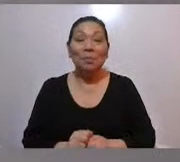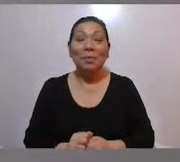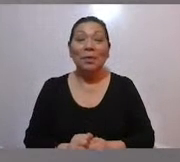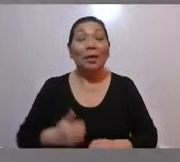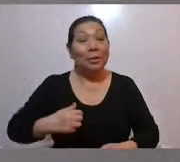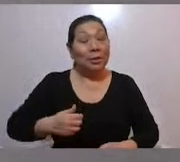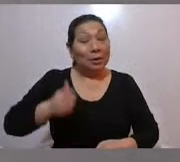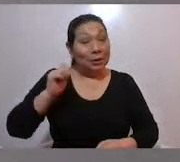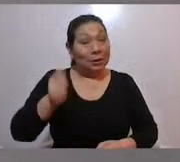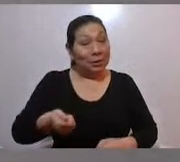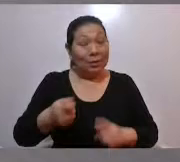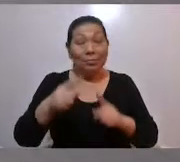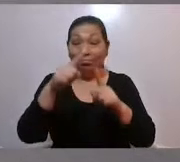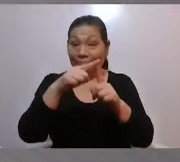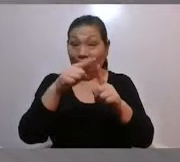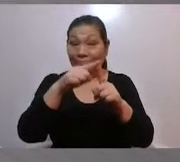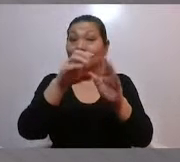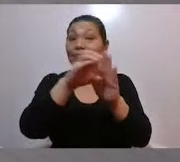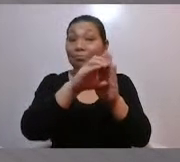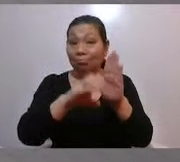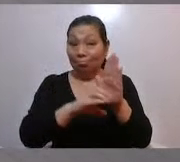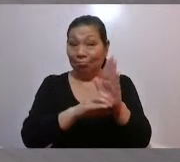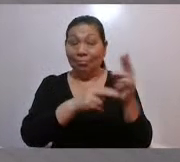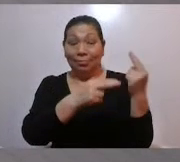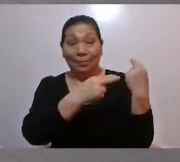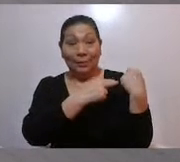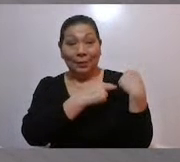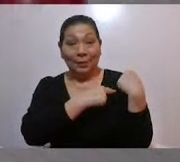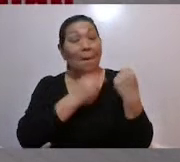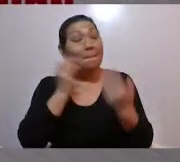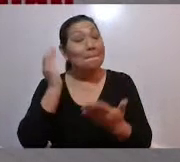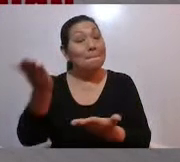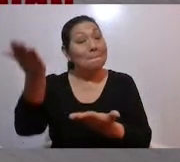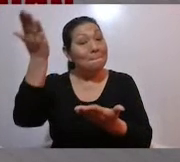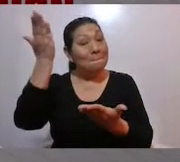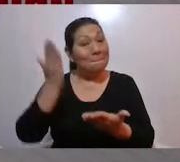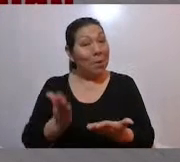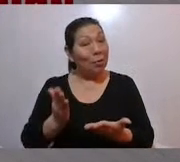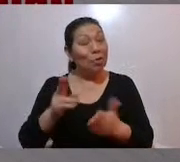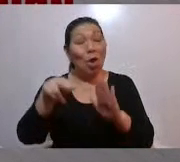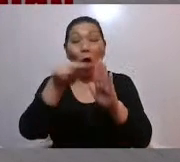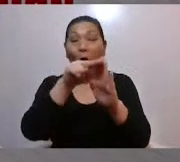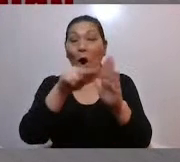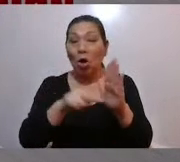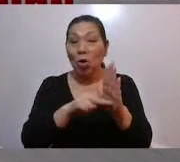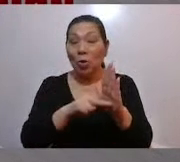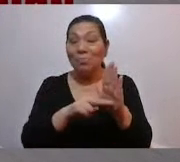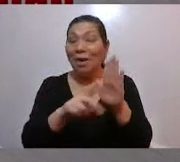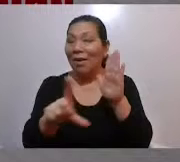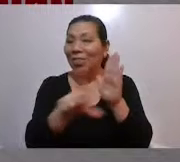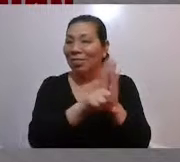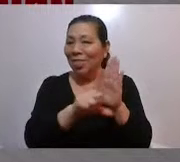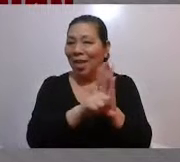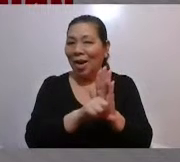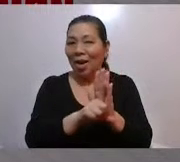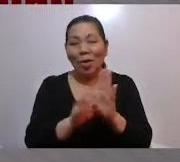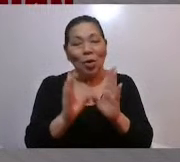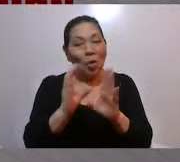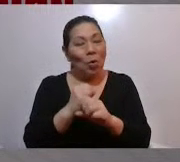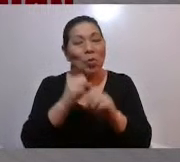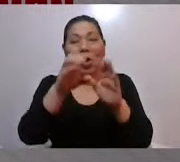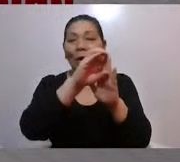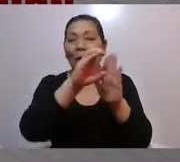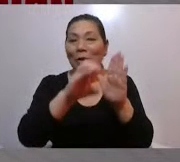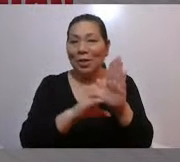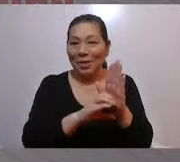instancia. Los magistrados del Tribunal Constitucional también se encargan de resolver demandas en caso que una norma con rango de ley no